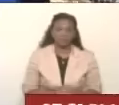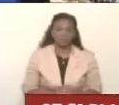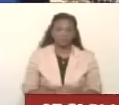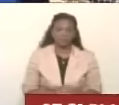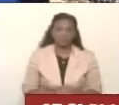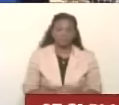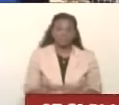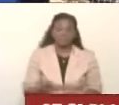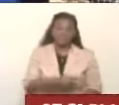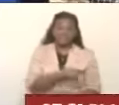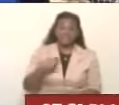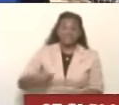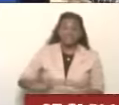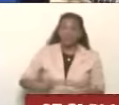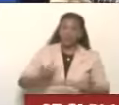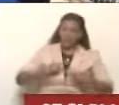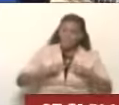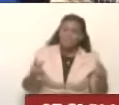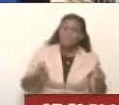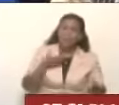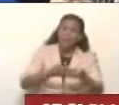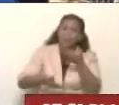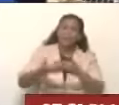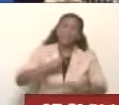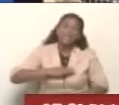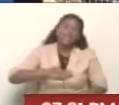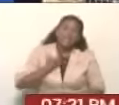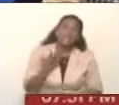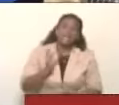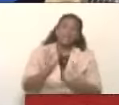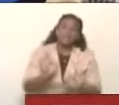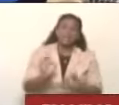China quiere la paz y la cooperación con el mundo.